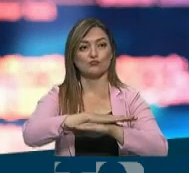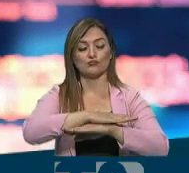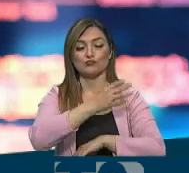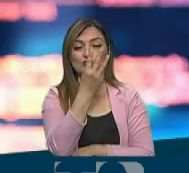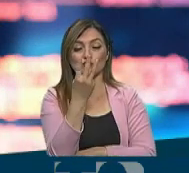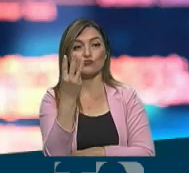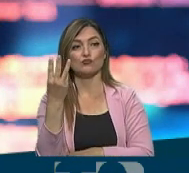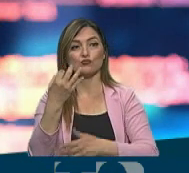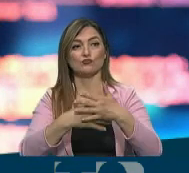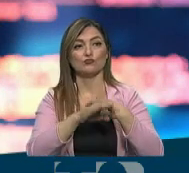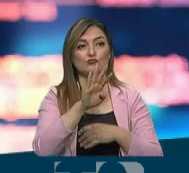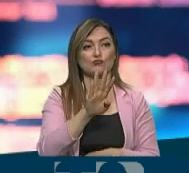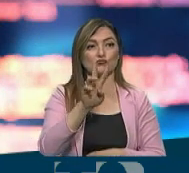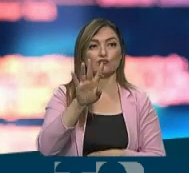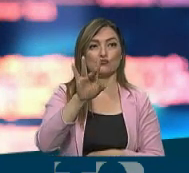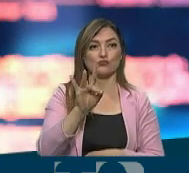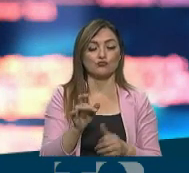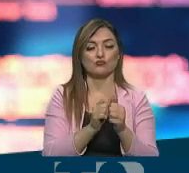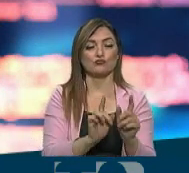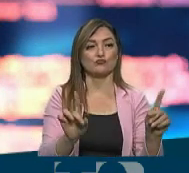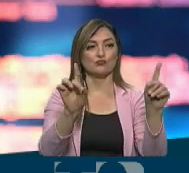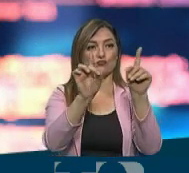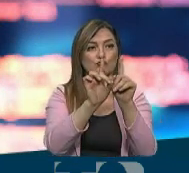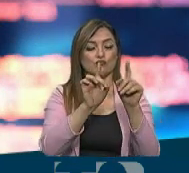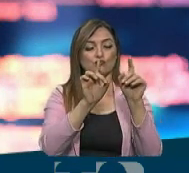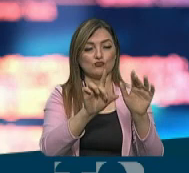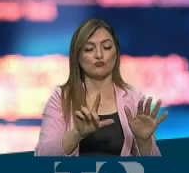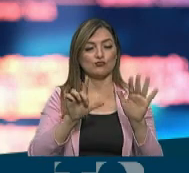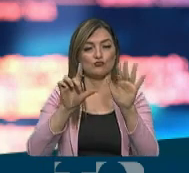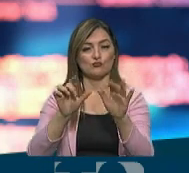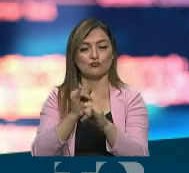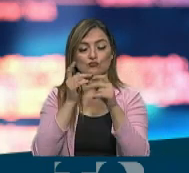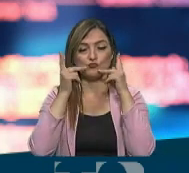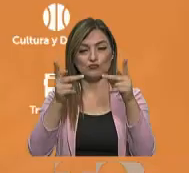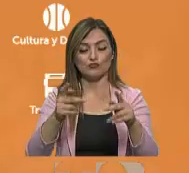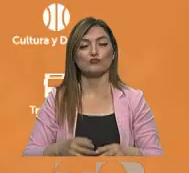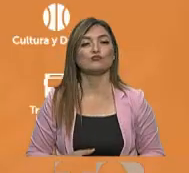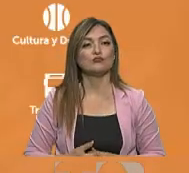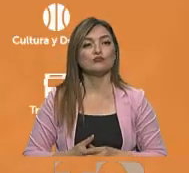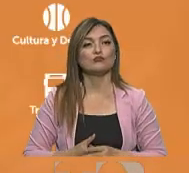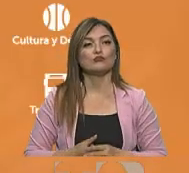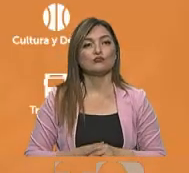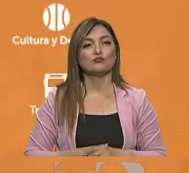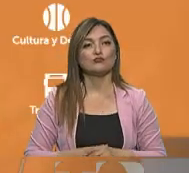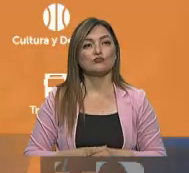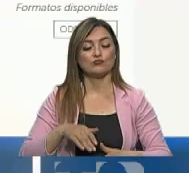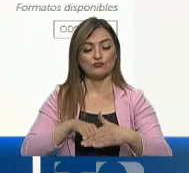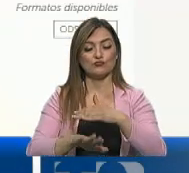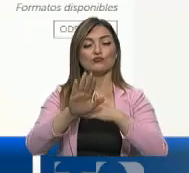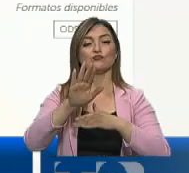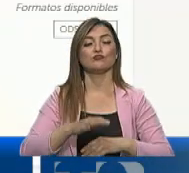que actualmente contiene 428 conjuntos de datos de 77 instituciones públicas que es cuando entra en el portal